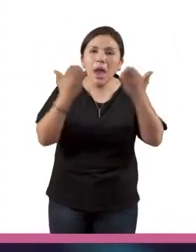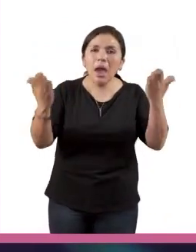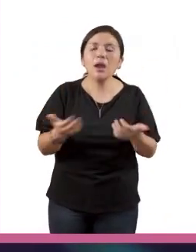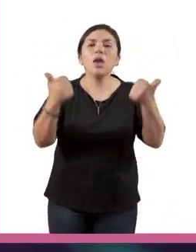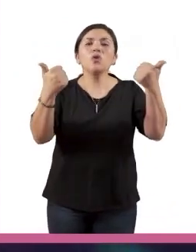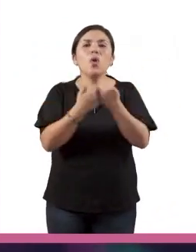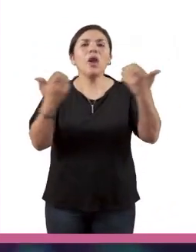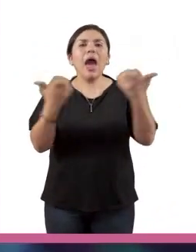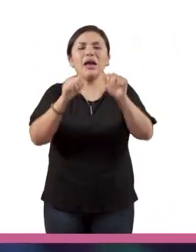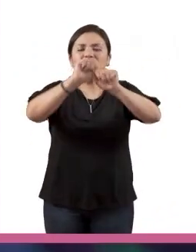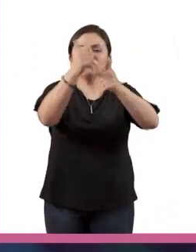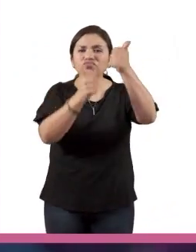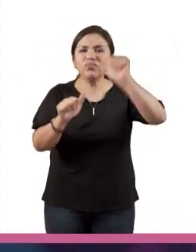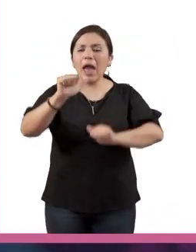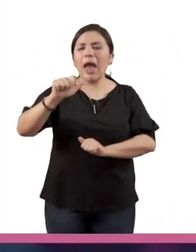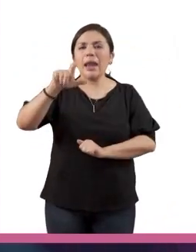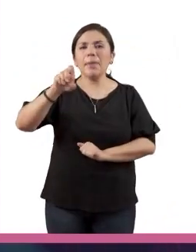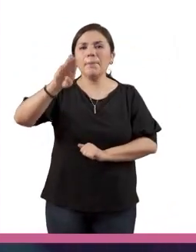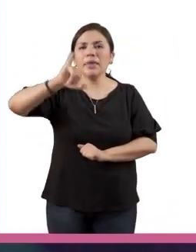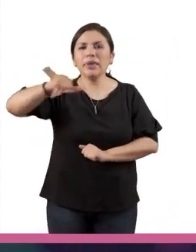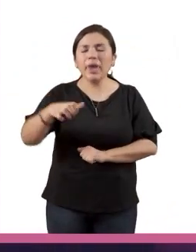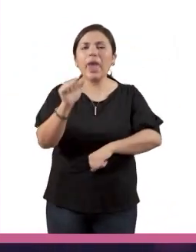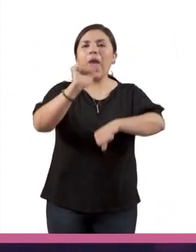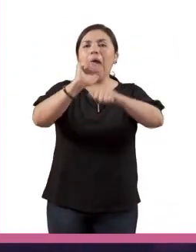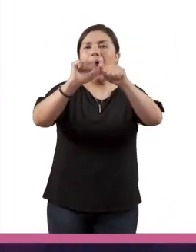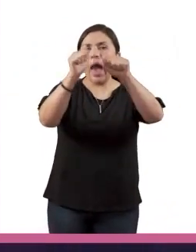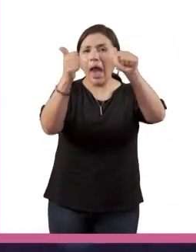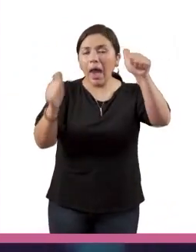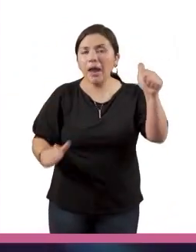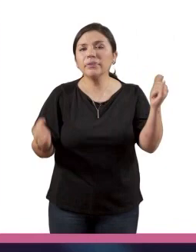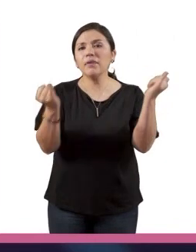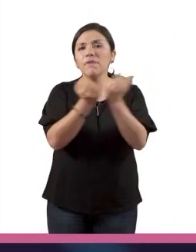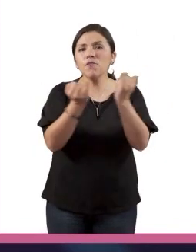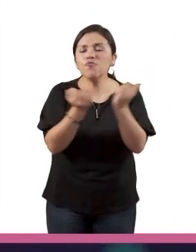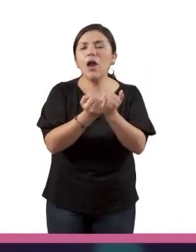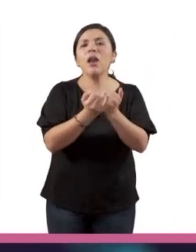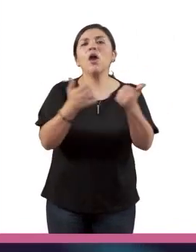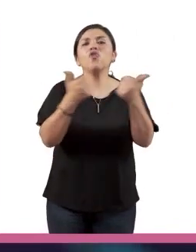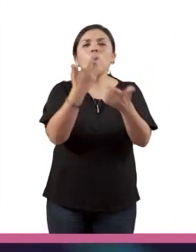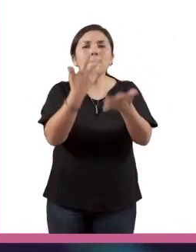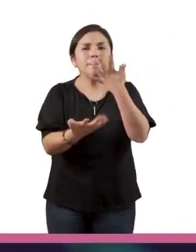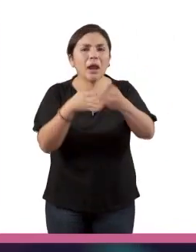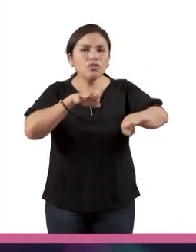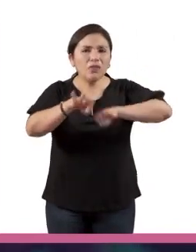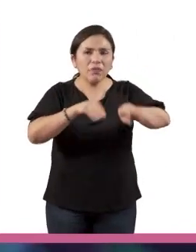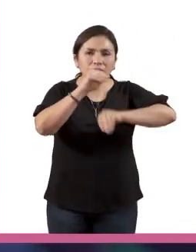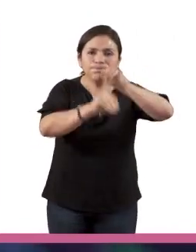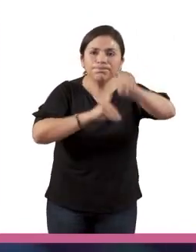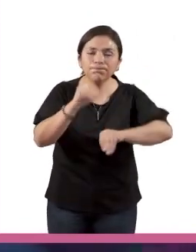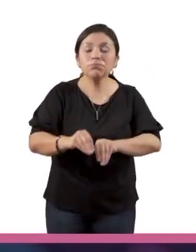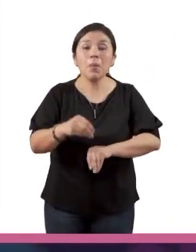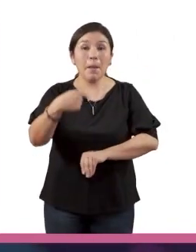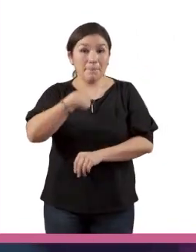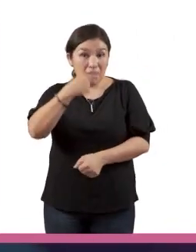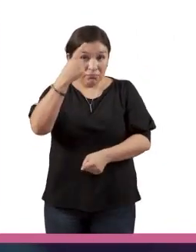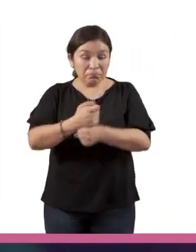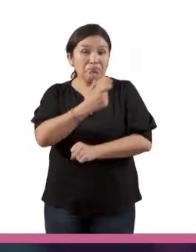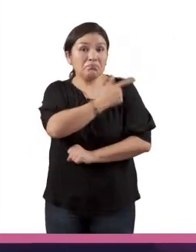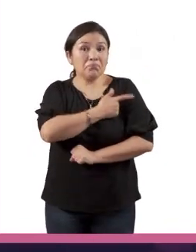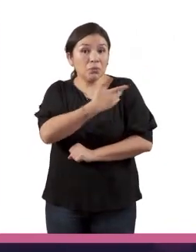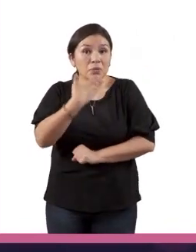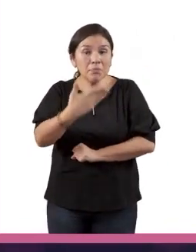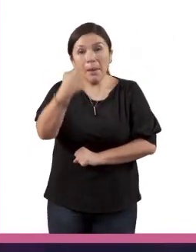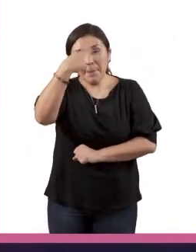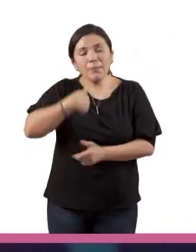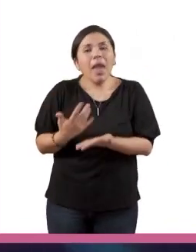la creación de alebrijes, en el arte, en las manualidades. Me la rifo en